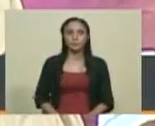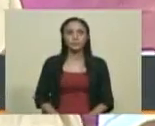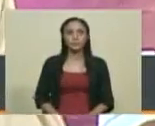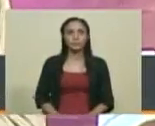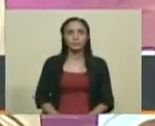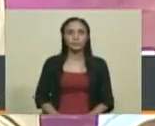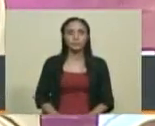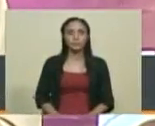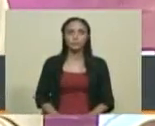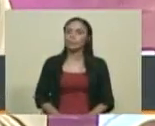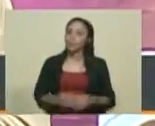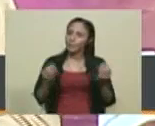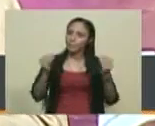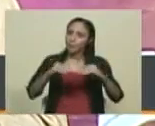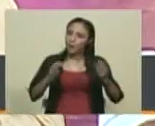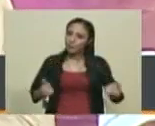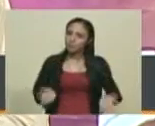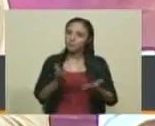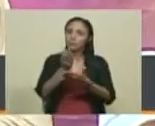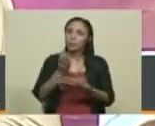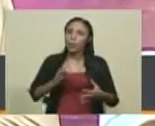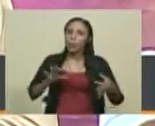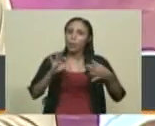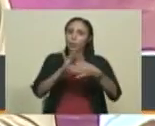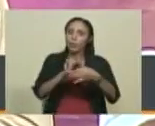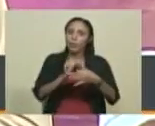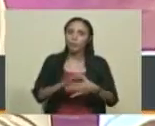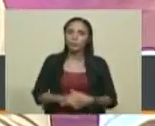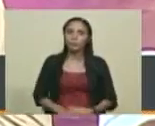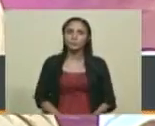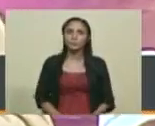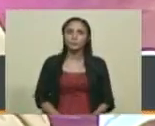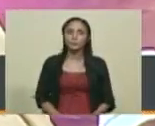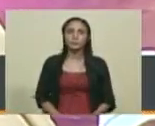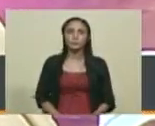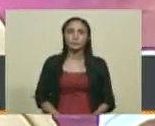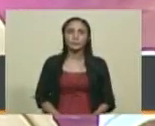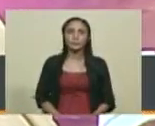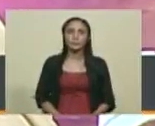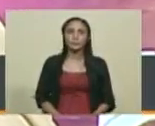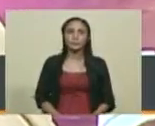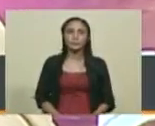Vamos a profundizar las alianzas con el nuevo mundo pluripolar.